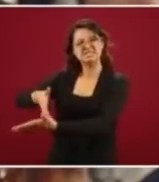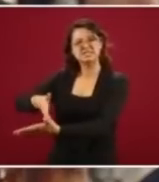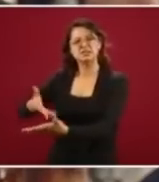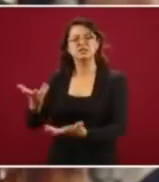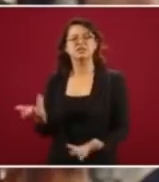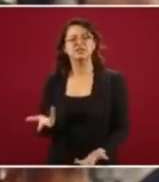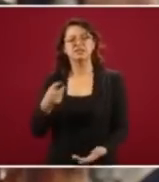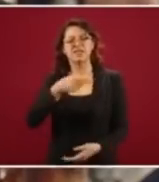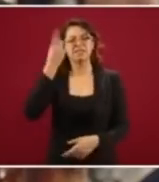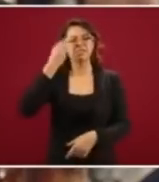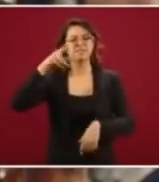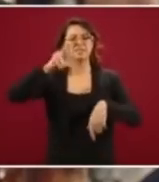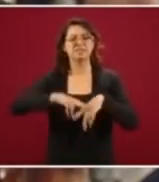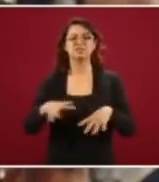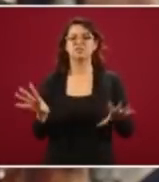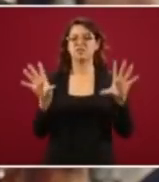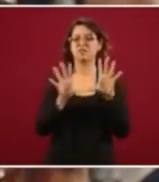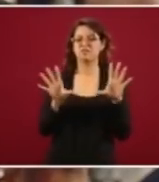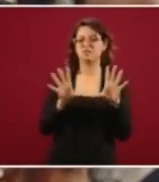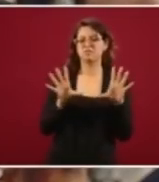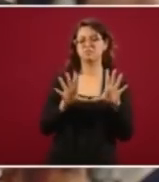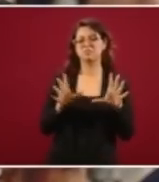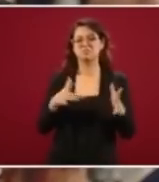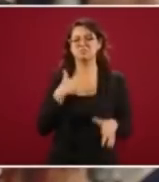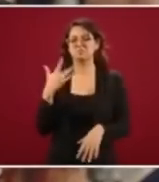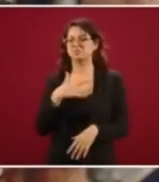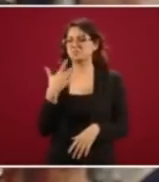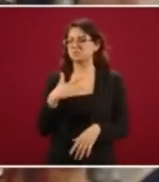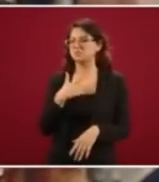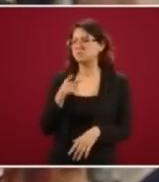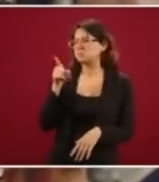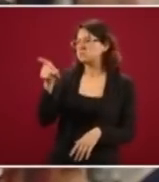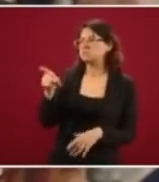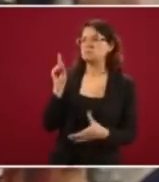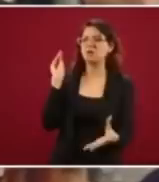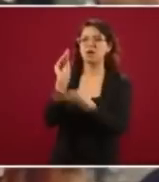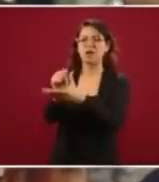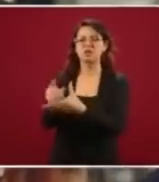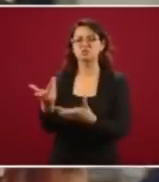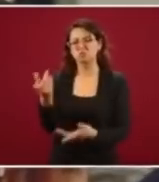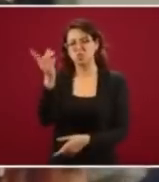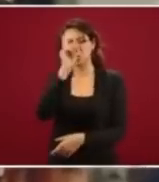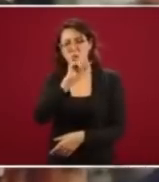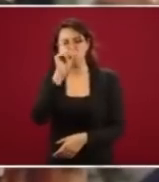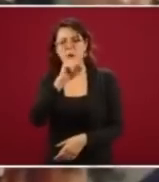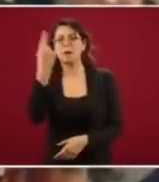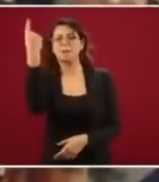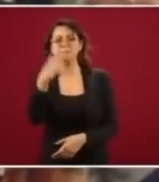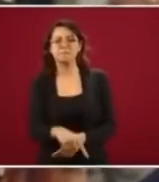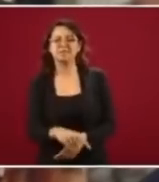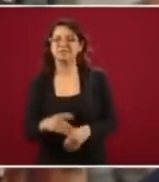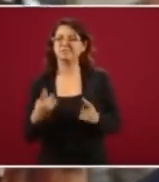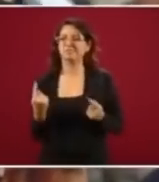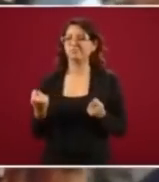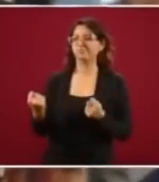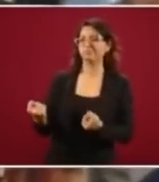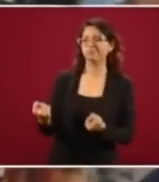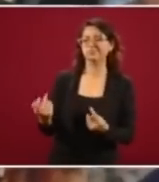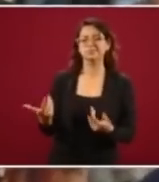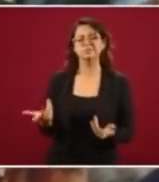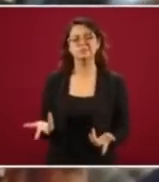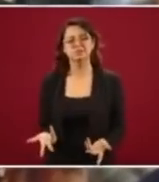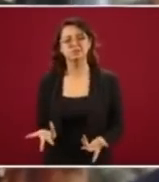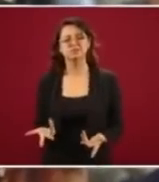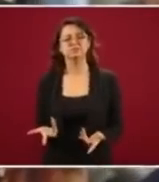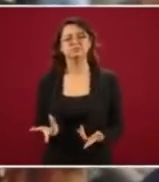o el director, perdón, del Infonavit no escucha sus órdenes o sus recomendaciones,